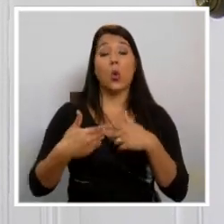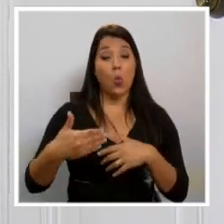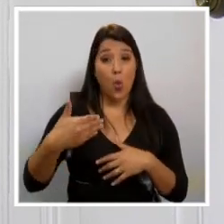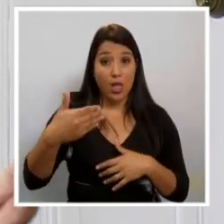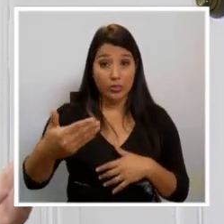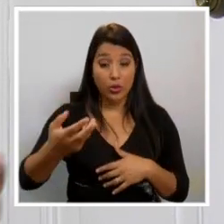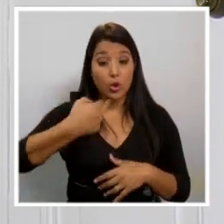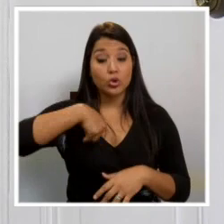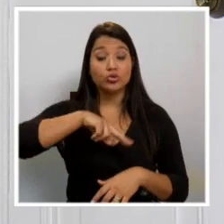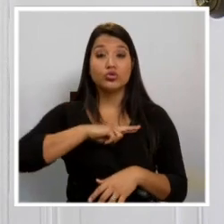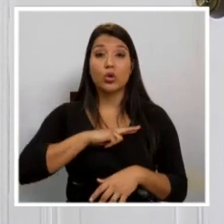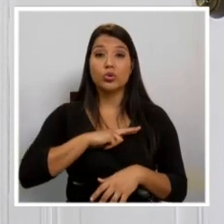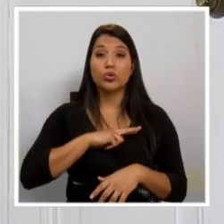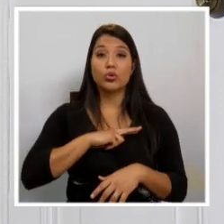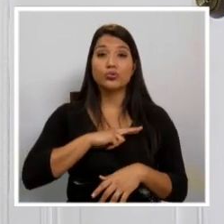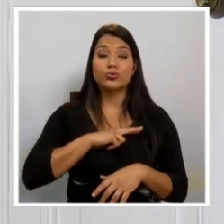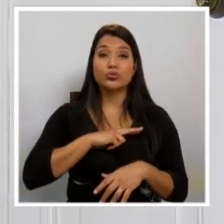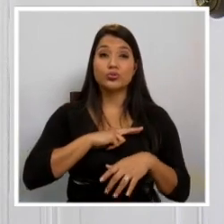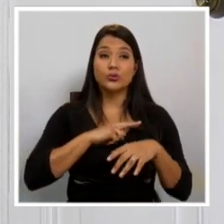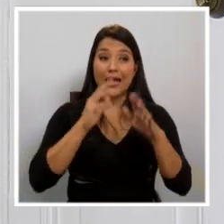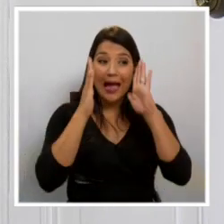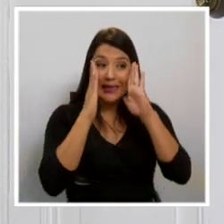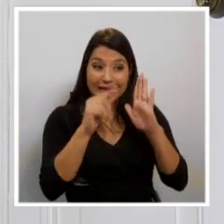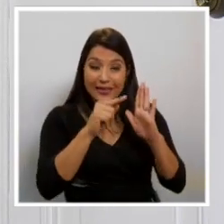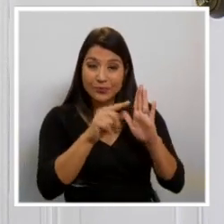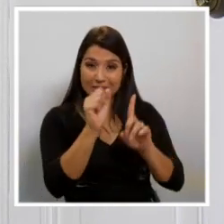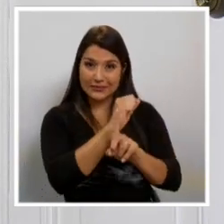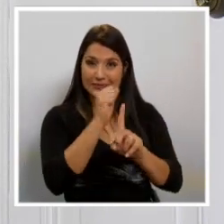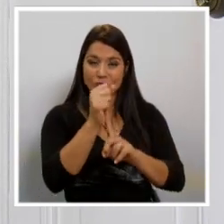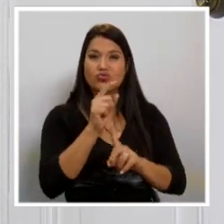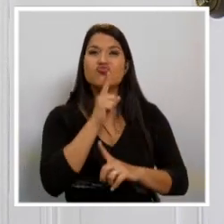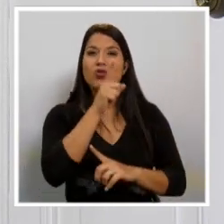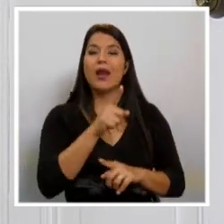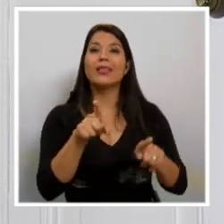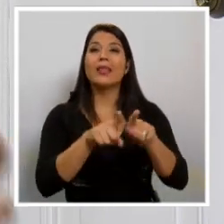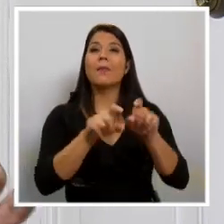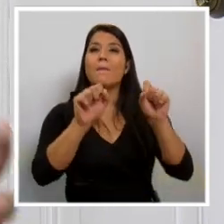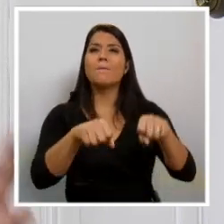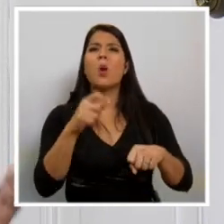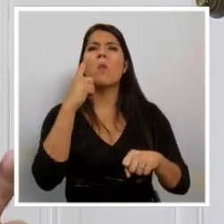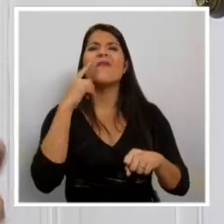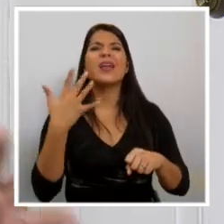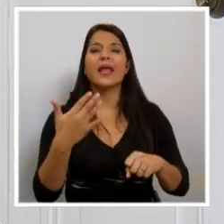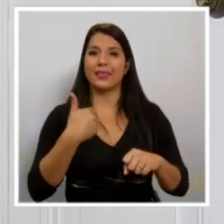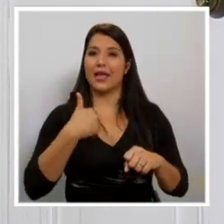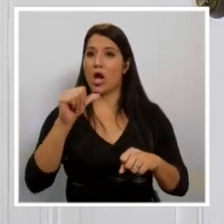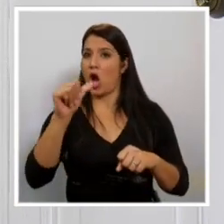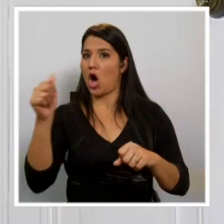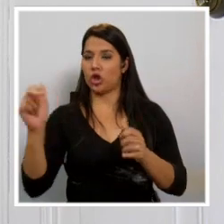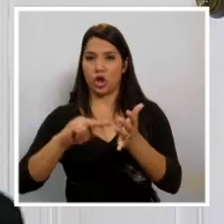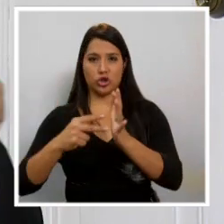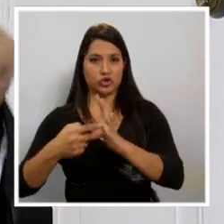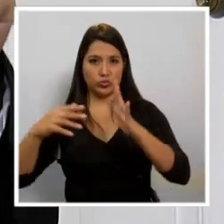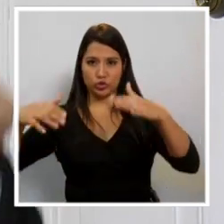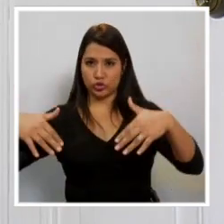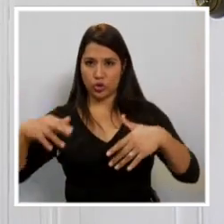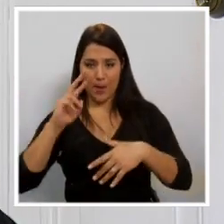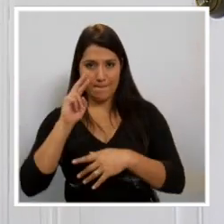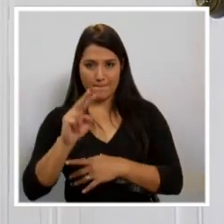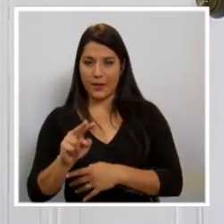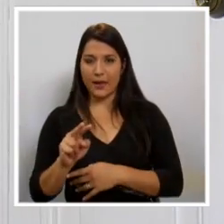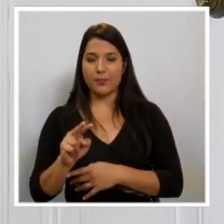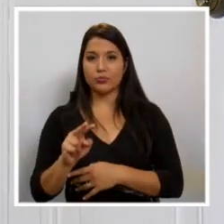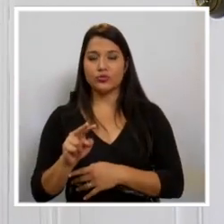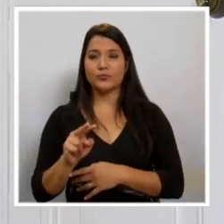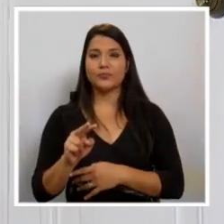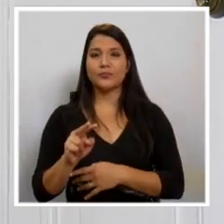cuando abordamos, digamos, esta realidad, también vemos que hay otro concepto que no hemos abordado cuando estamos hablando ahora